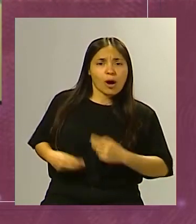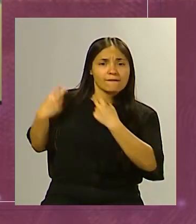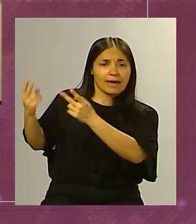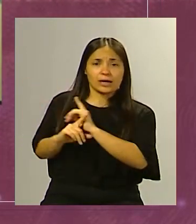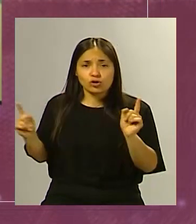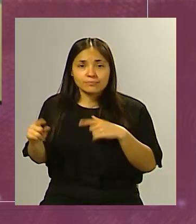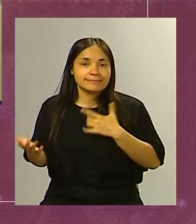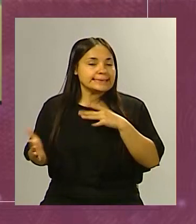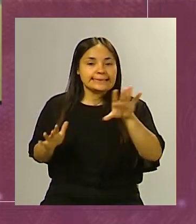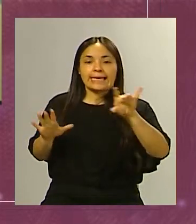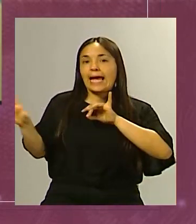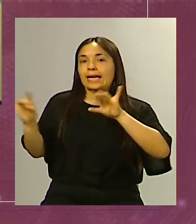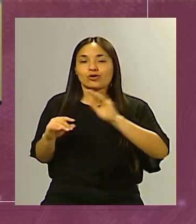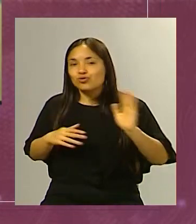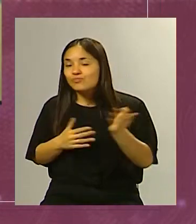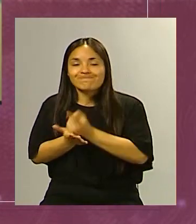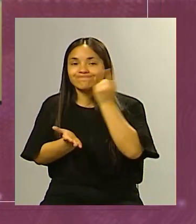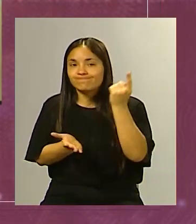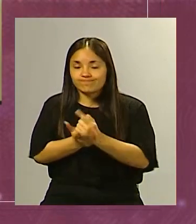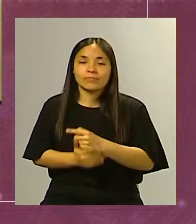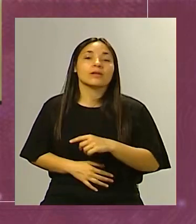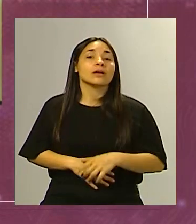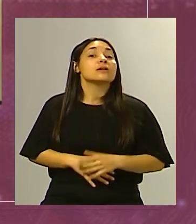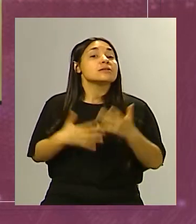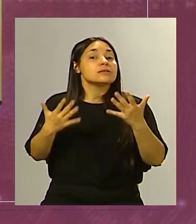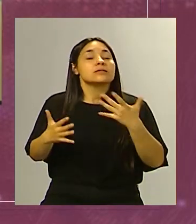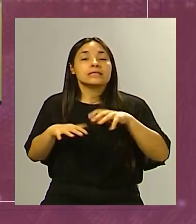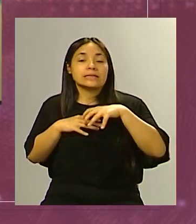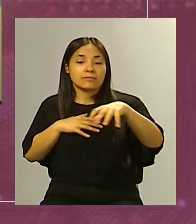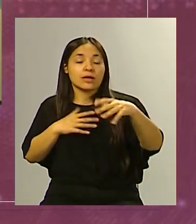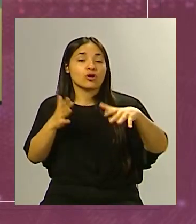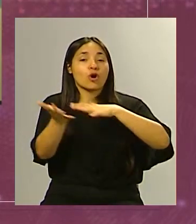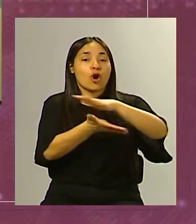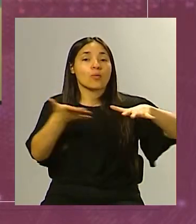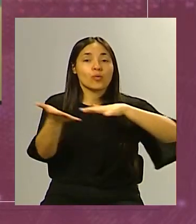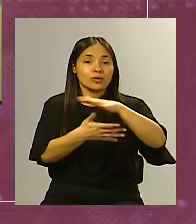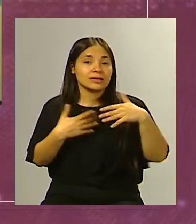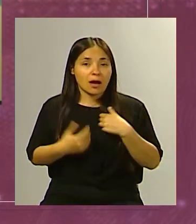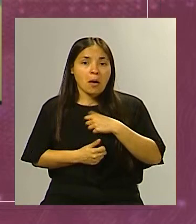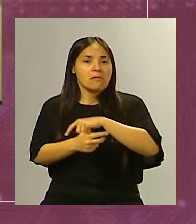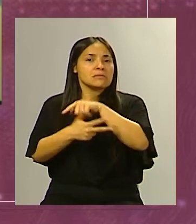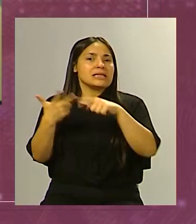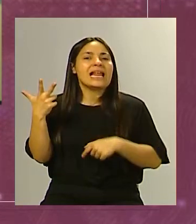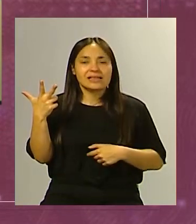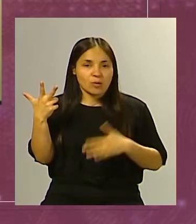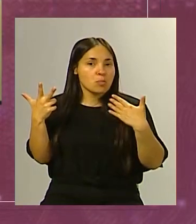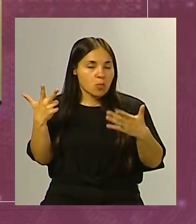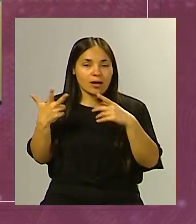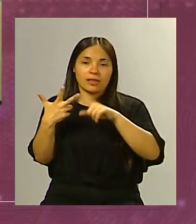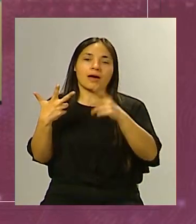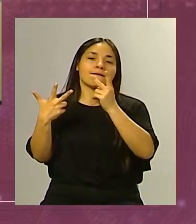muy difícil. O hay solamente un segmento de la población que está en condiciones de hacer las tres cosas